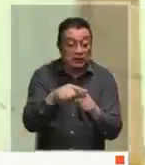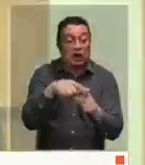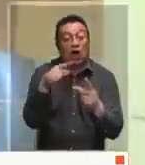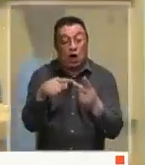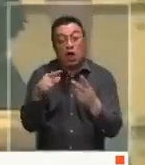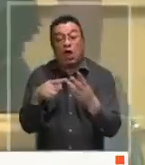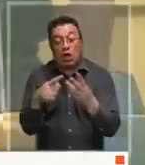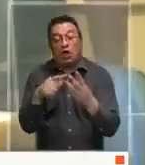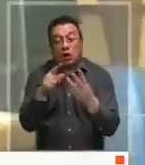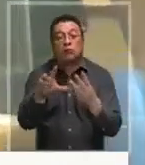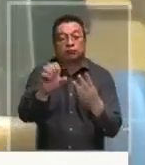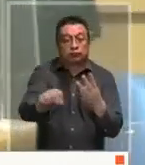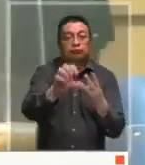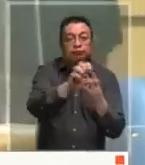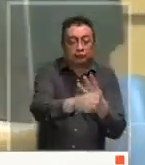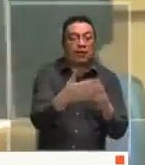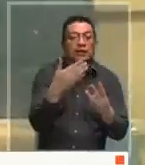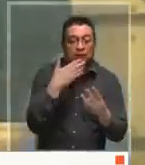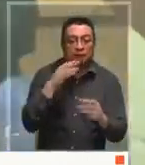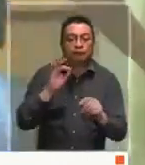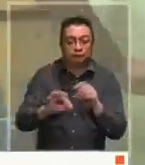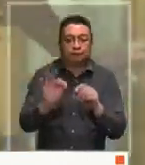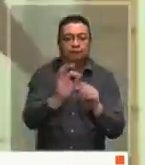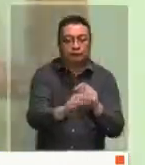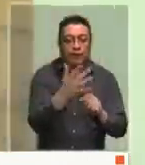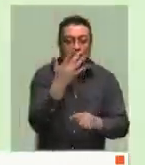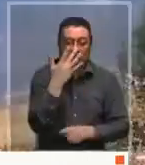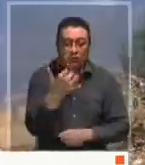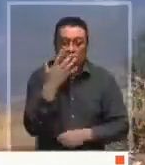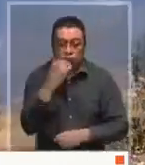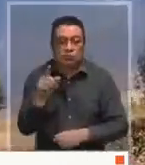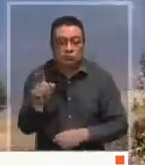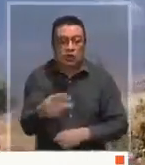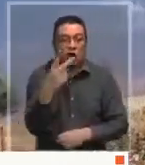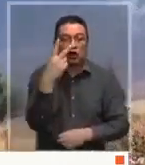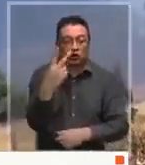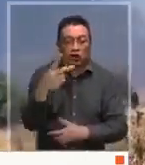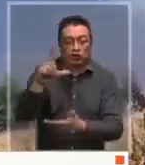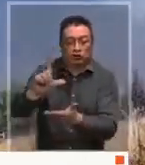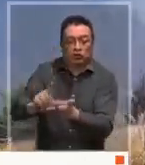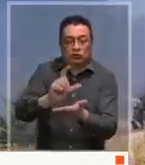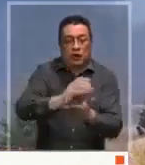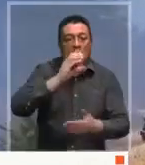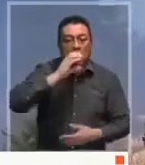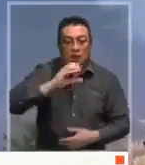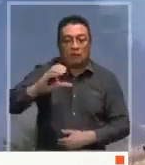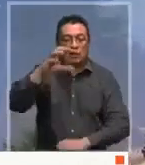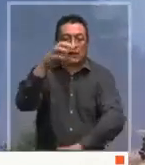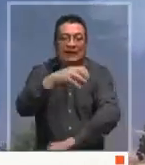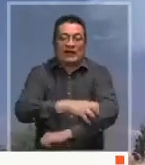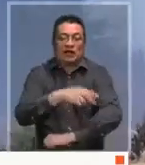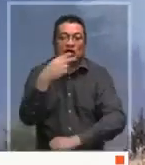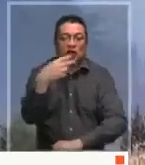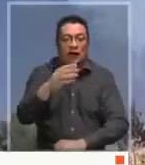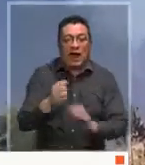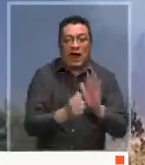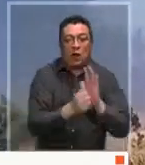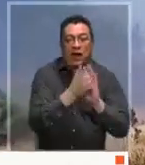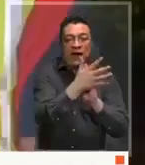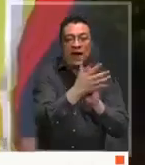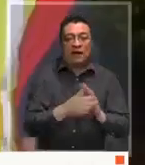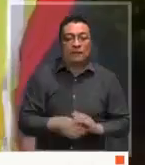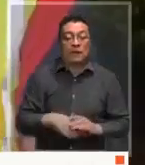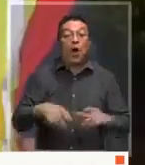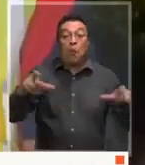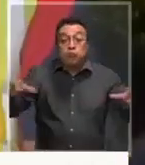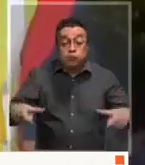personas fueron sorprendidas tratando de generar incendios intencionales en dos sectores rurales de la región de la Araucanía. En el caso de